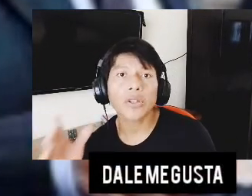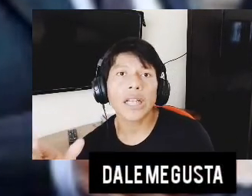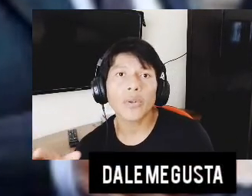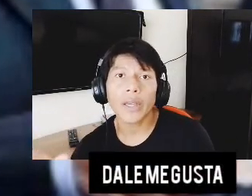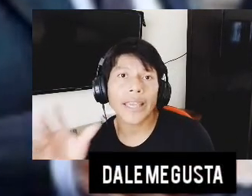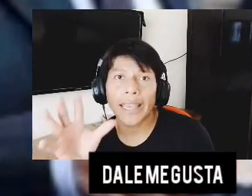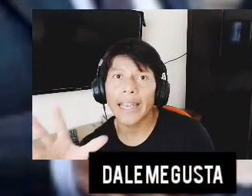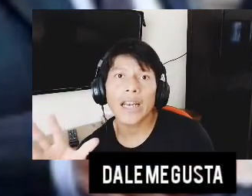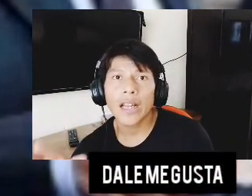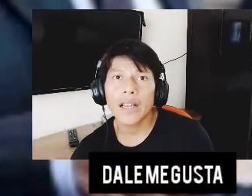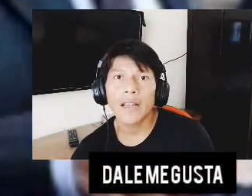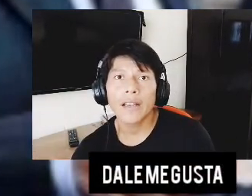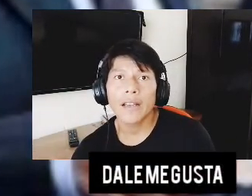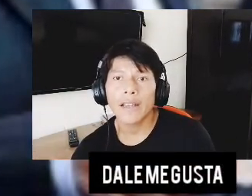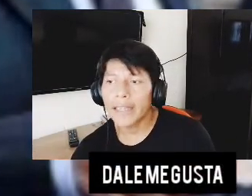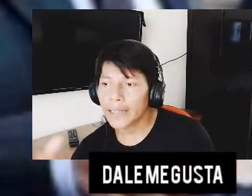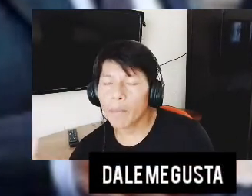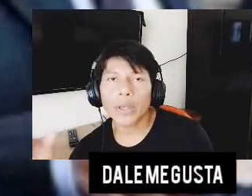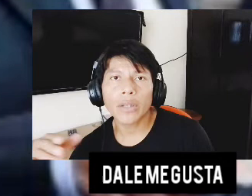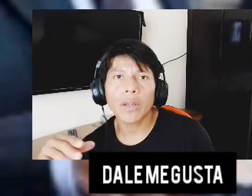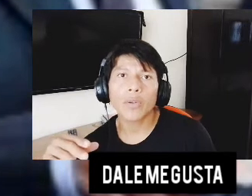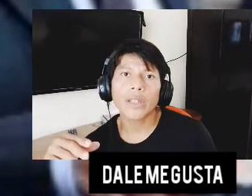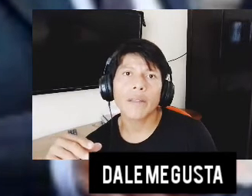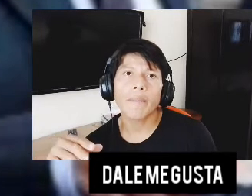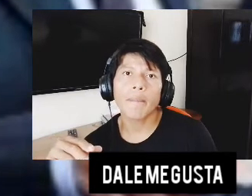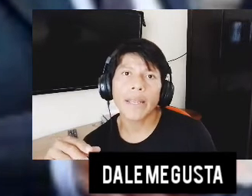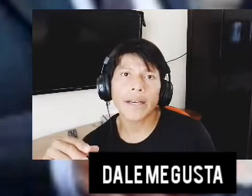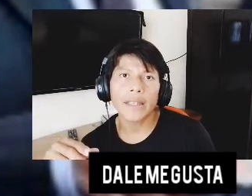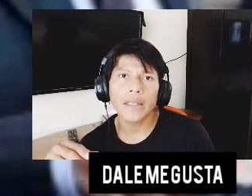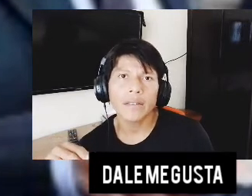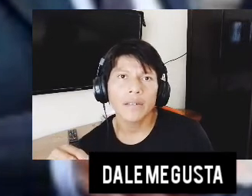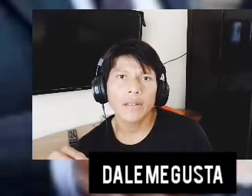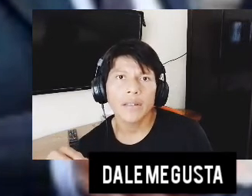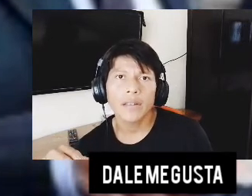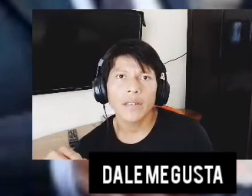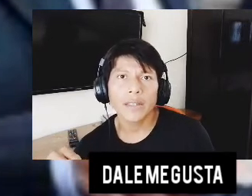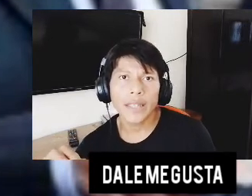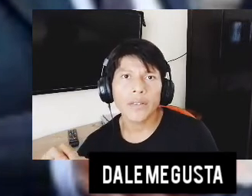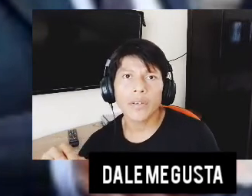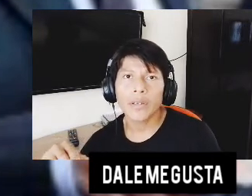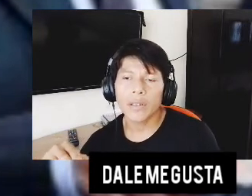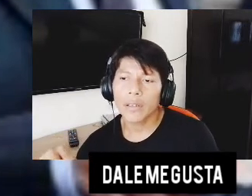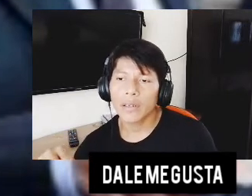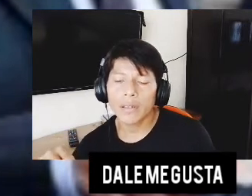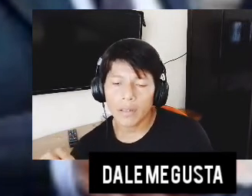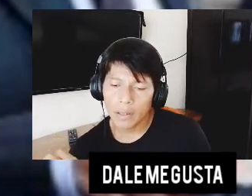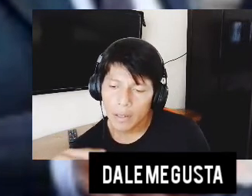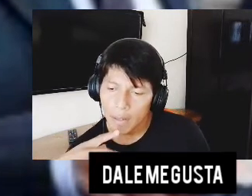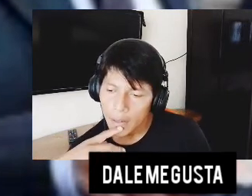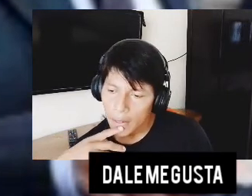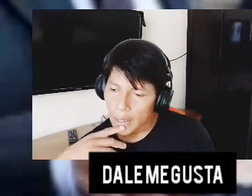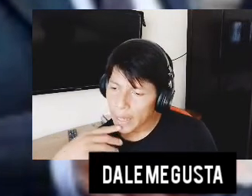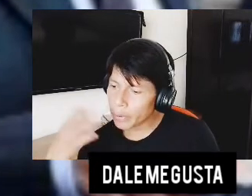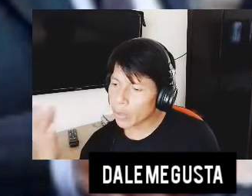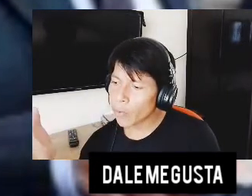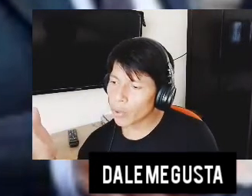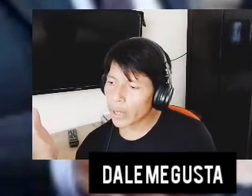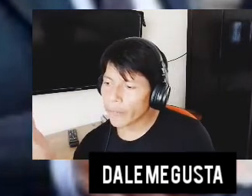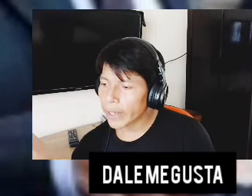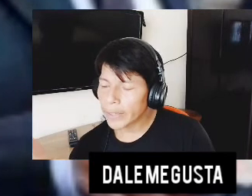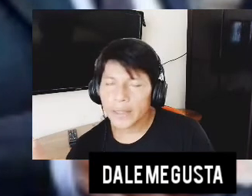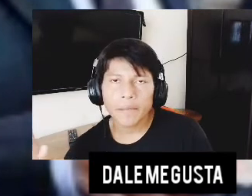mientras que está demostrando que él está apoyando a los del PRIAN RED. En serio, he